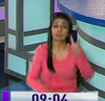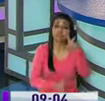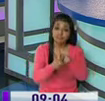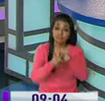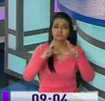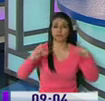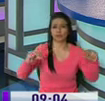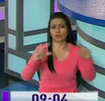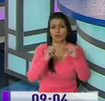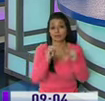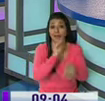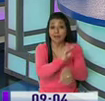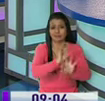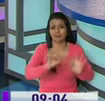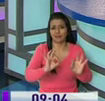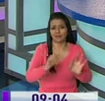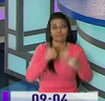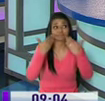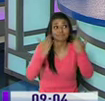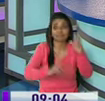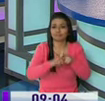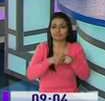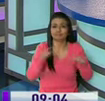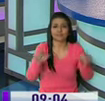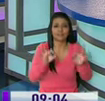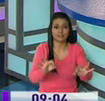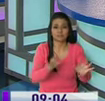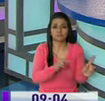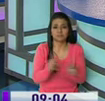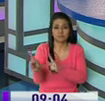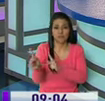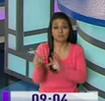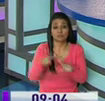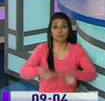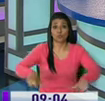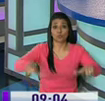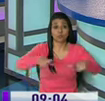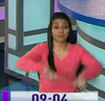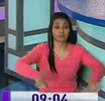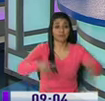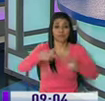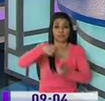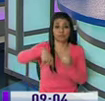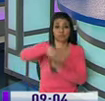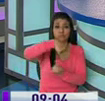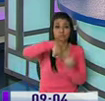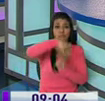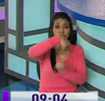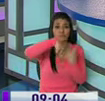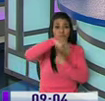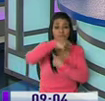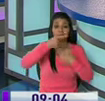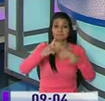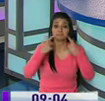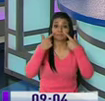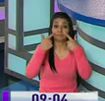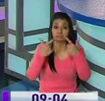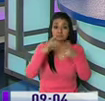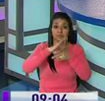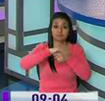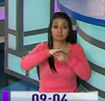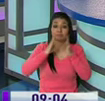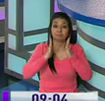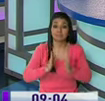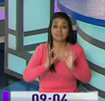no siempre avisan, pero hay que estar preparados porque además estas son zonas también de huracanes. Y hay que estar pendientes y la Cancillería pues